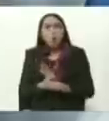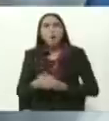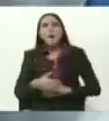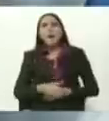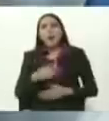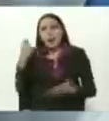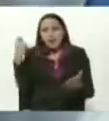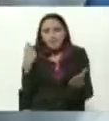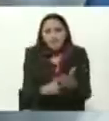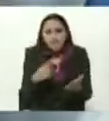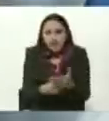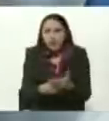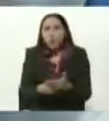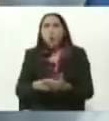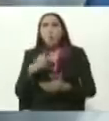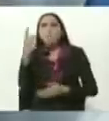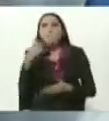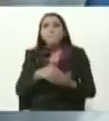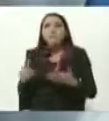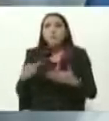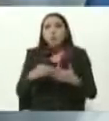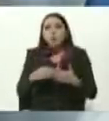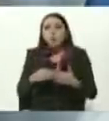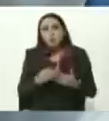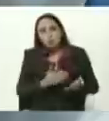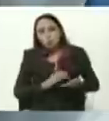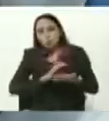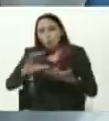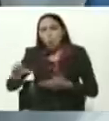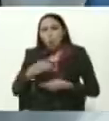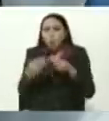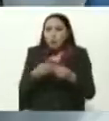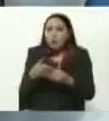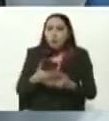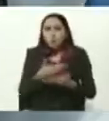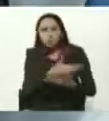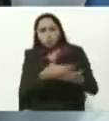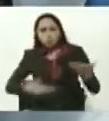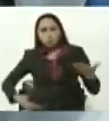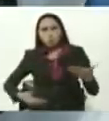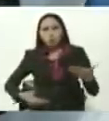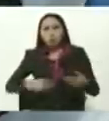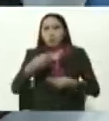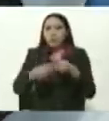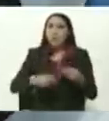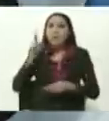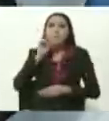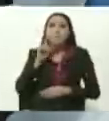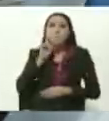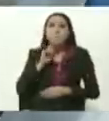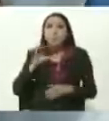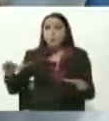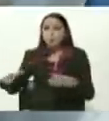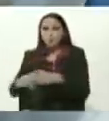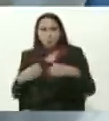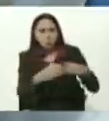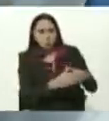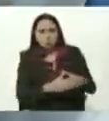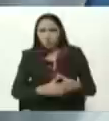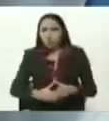de $1,000 para obtener este documento a través de los integrantes de esta red que ya ha sido